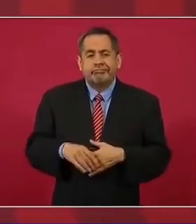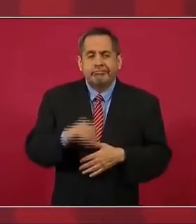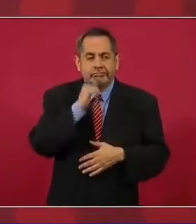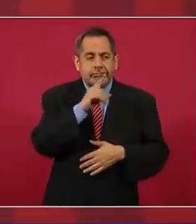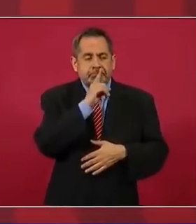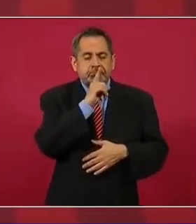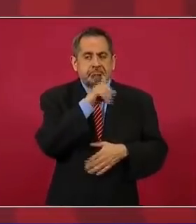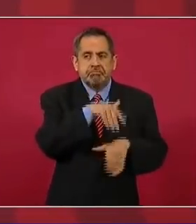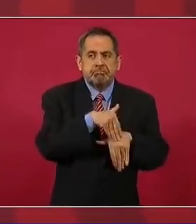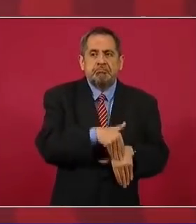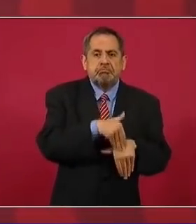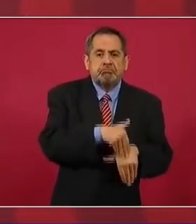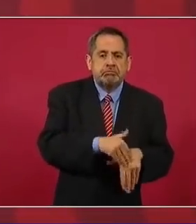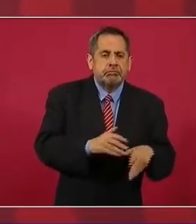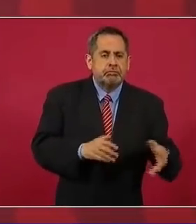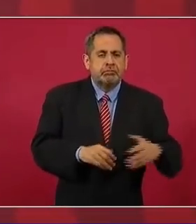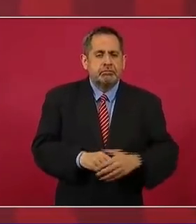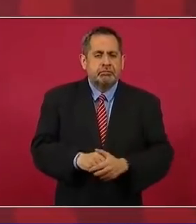de